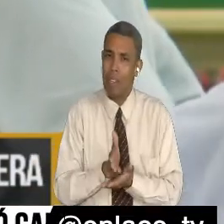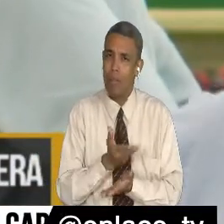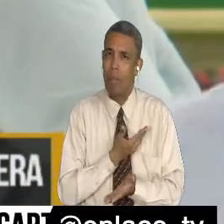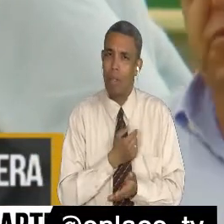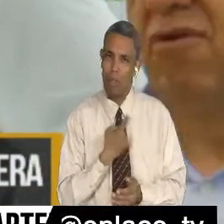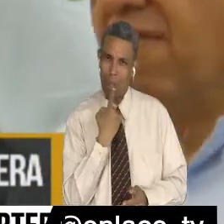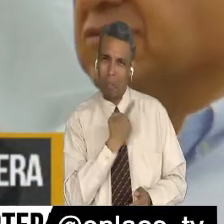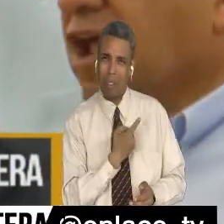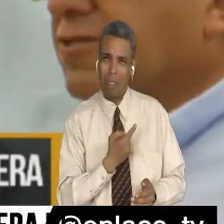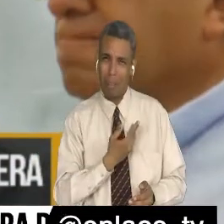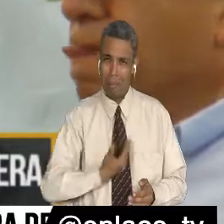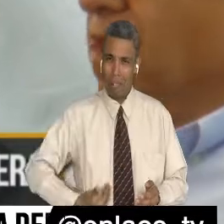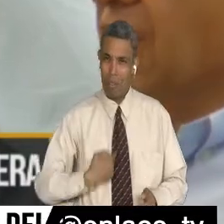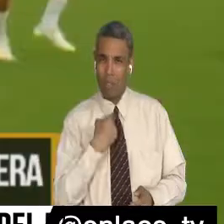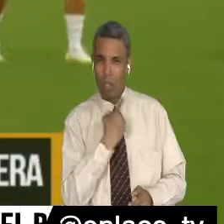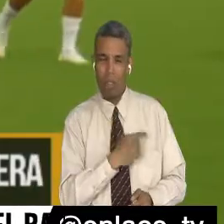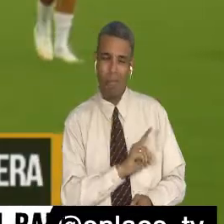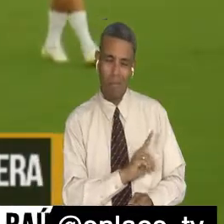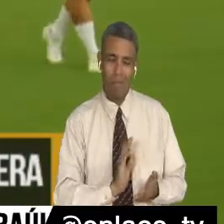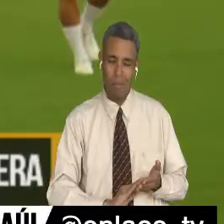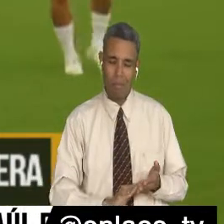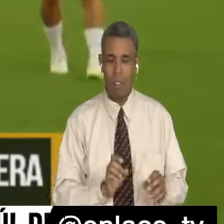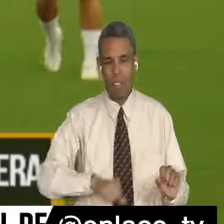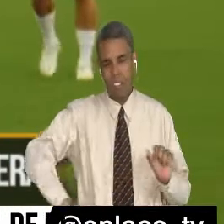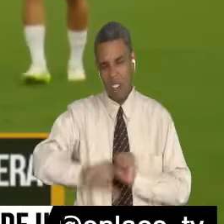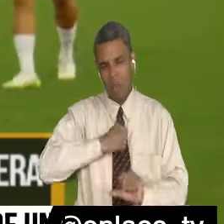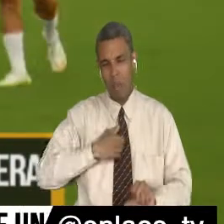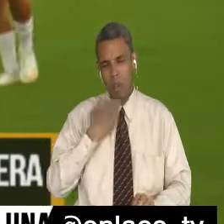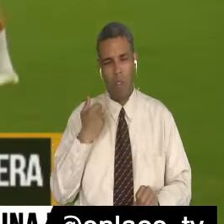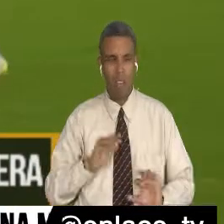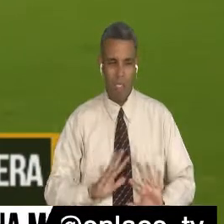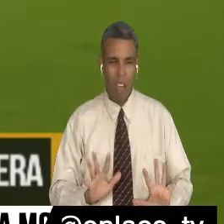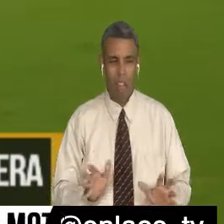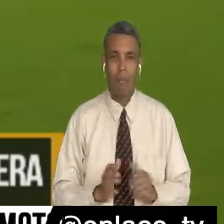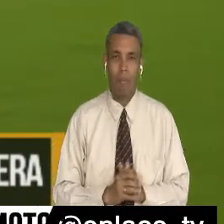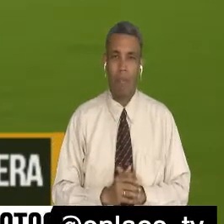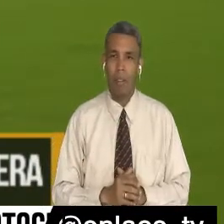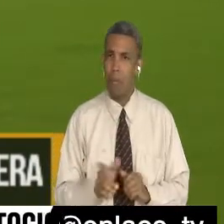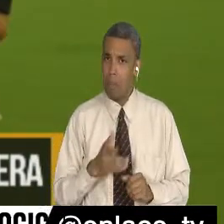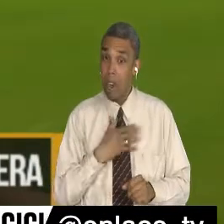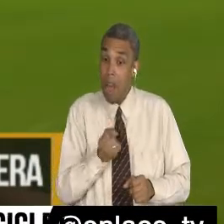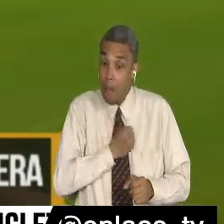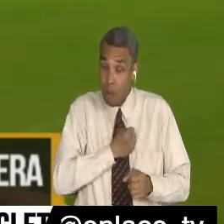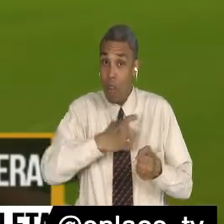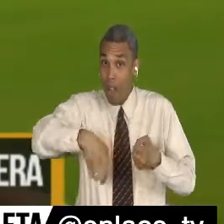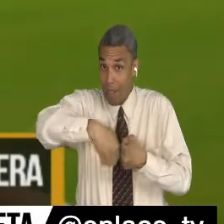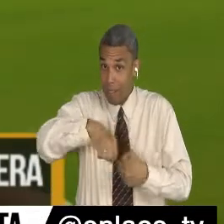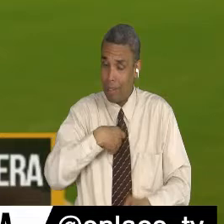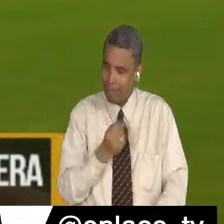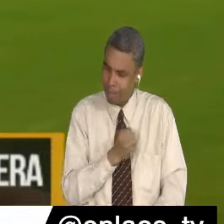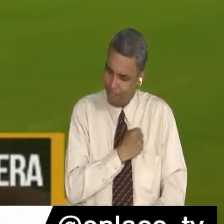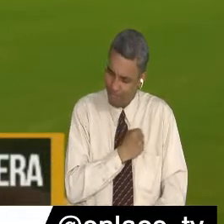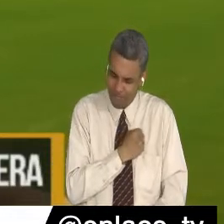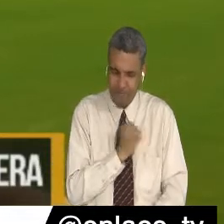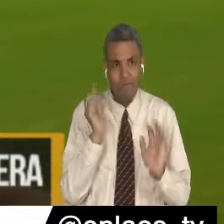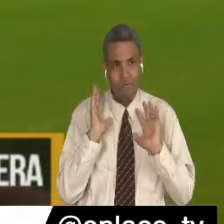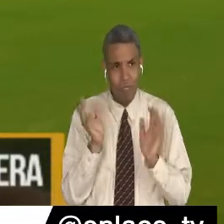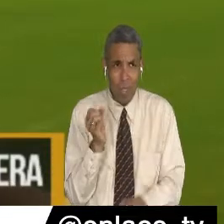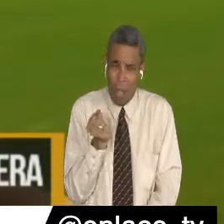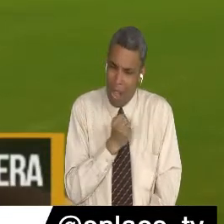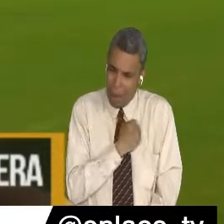colores de la Alianza en su corazón, por eso continúa brindándole todo su respaldo al equipo de casa. Pero para mí la Alianza es